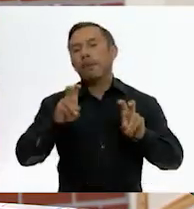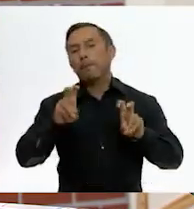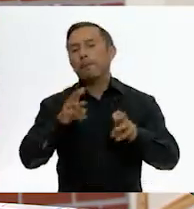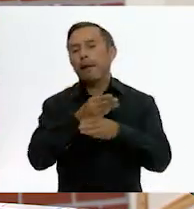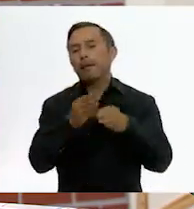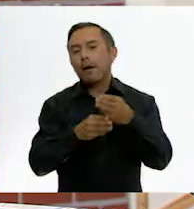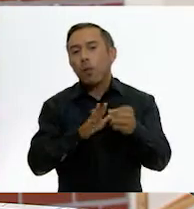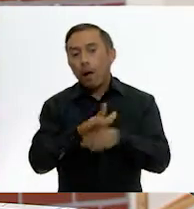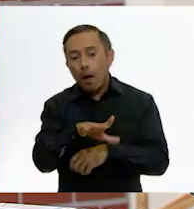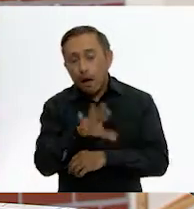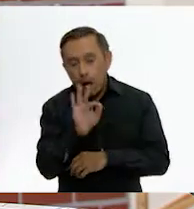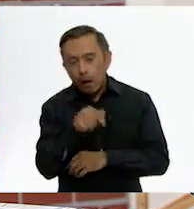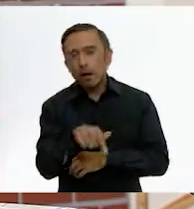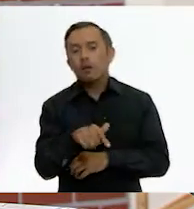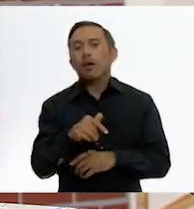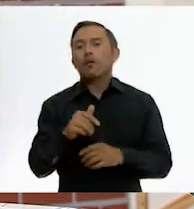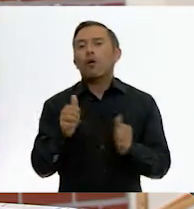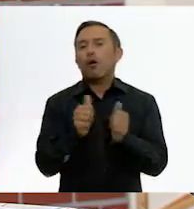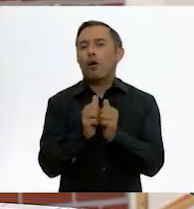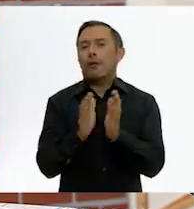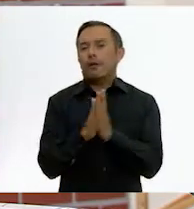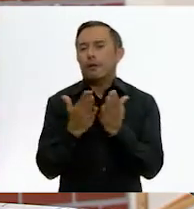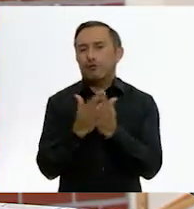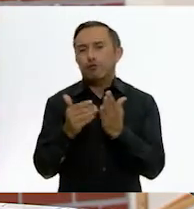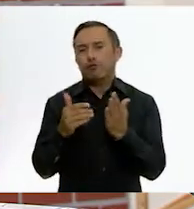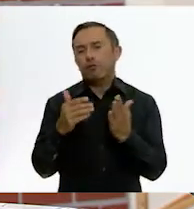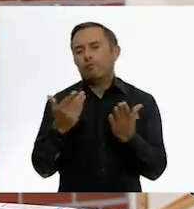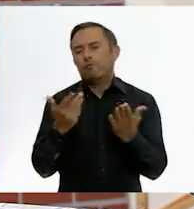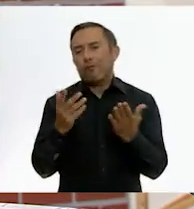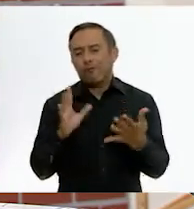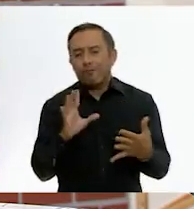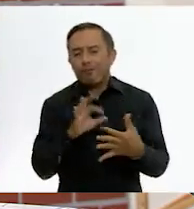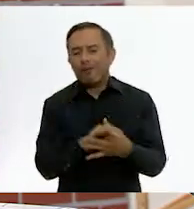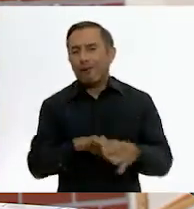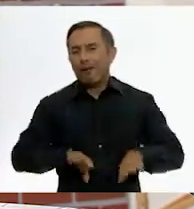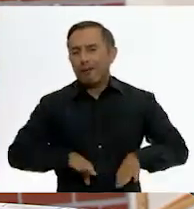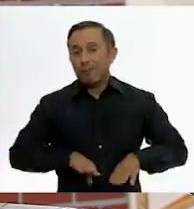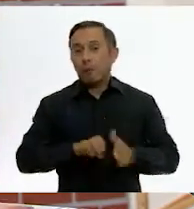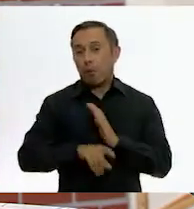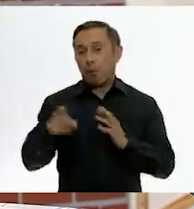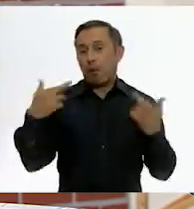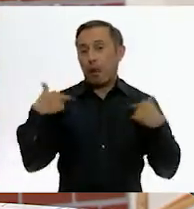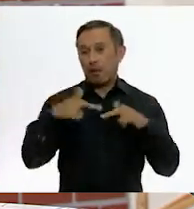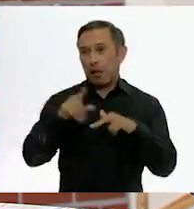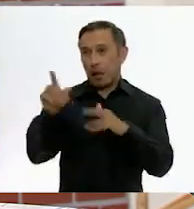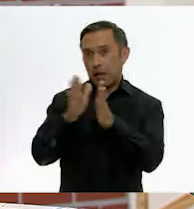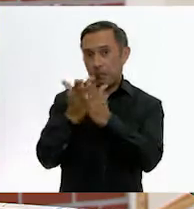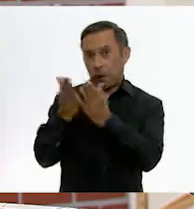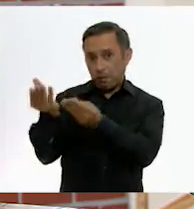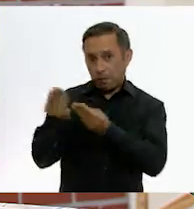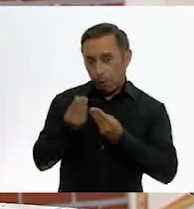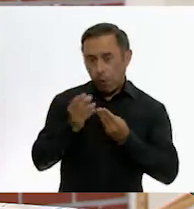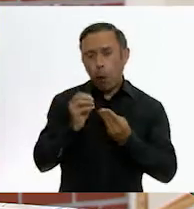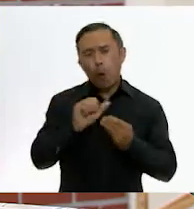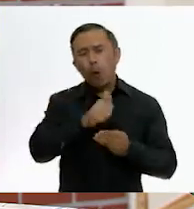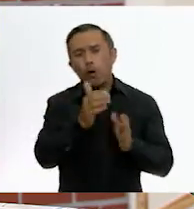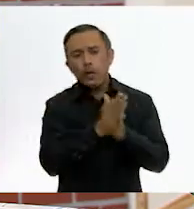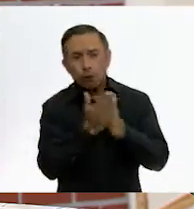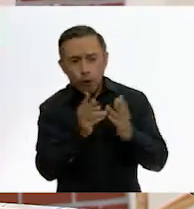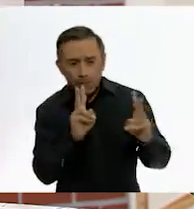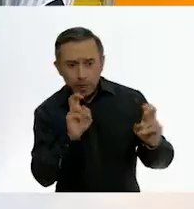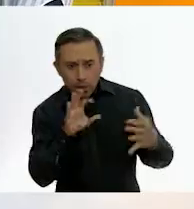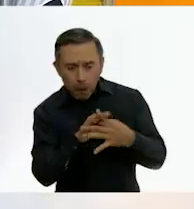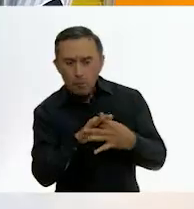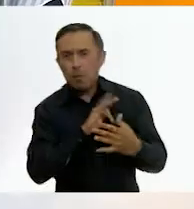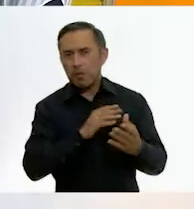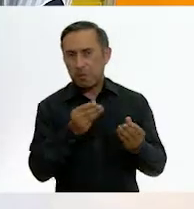bibliografía que vaya acorde con ella ya sea lo que te haya dado tu maestra o libros de texto que te apoyo ok y